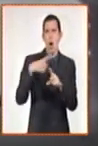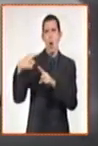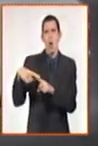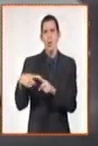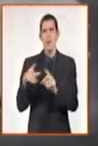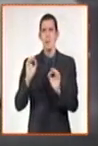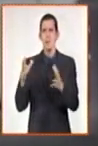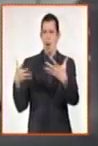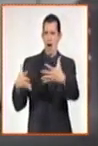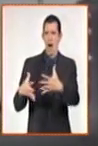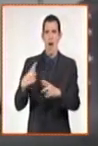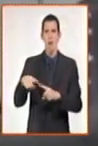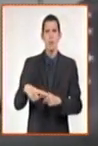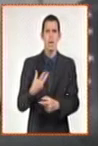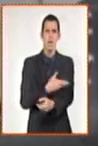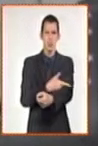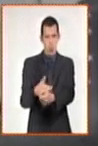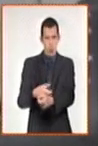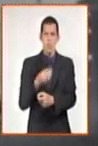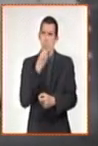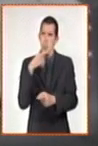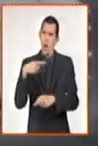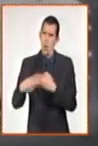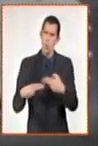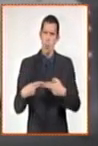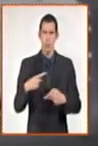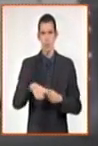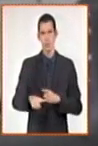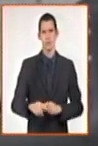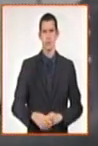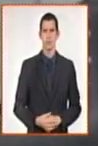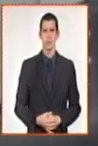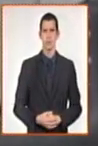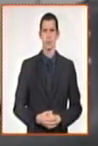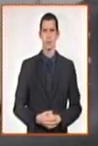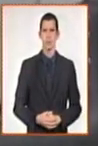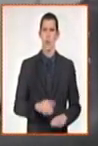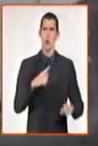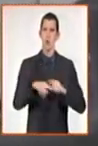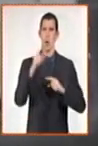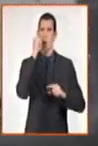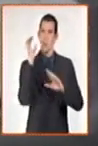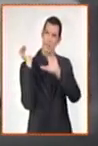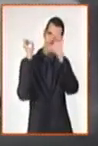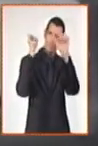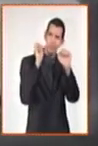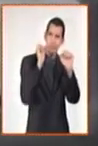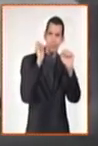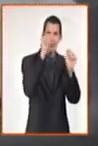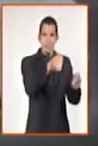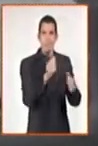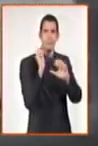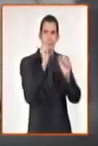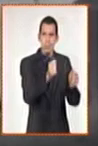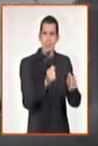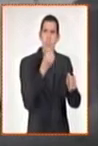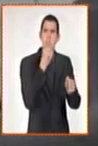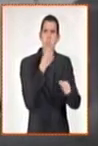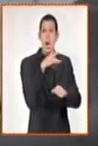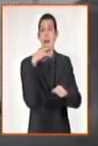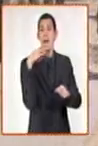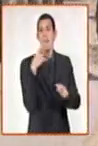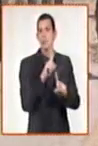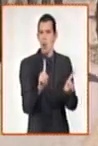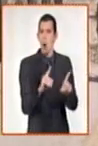con la fuerza de trabajo que tenemos hoy aquí en este almacén y poder ayudar humanamente también a estos estibadores de que pueda ser más ágil, más oportuno y llegue con